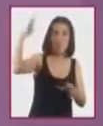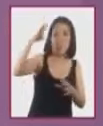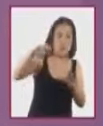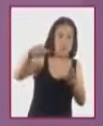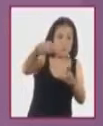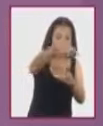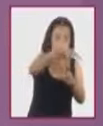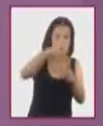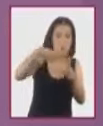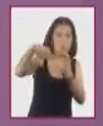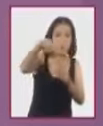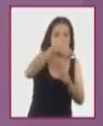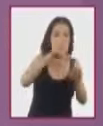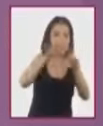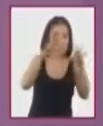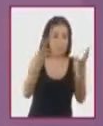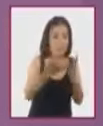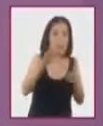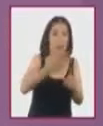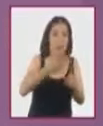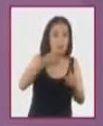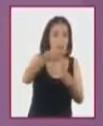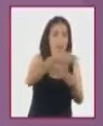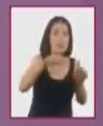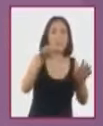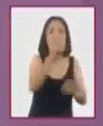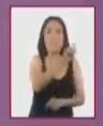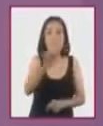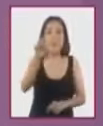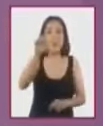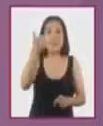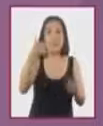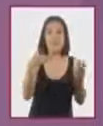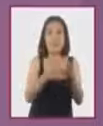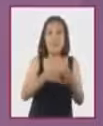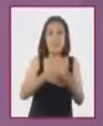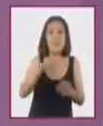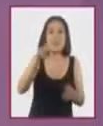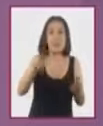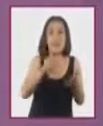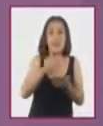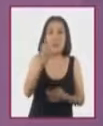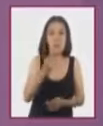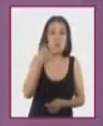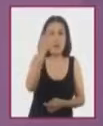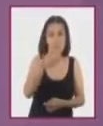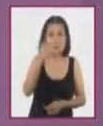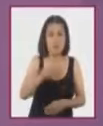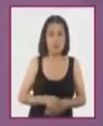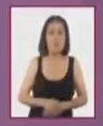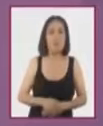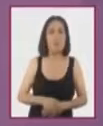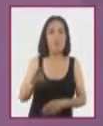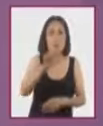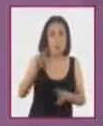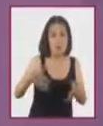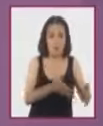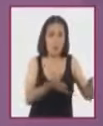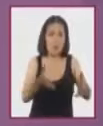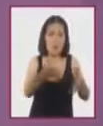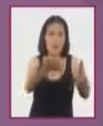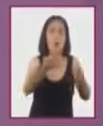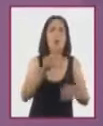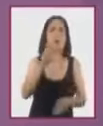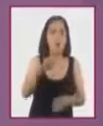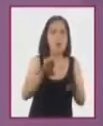A esta velocidad, la Tierra recorre 106 mil kilómetros en una hora. Cuando vamos sobre la carretera, podemos